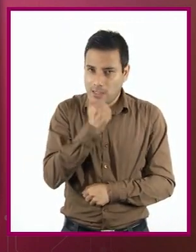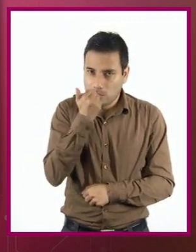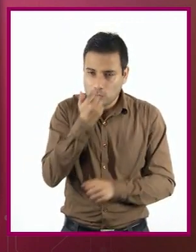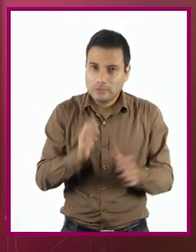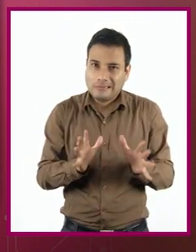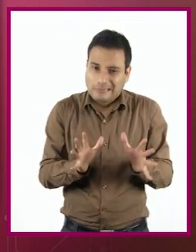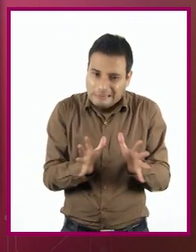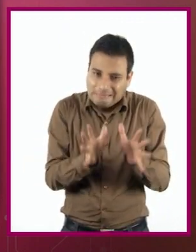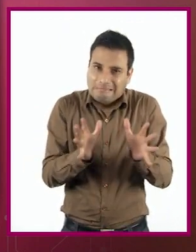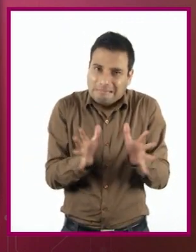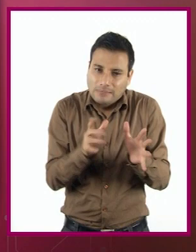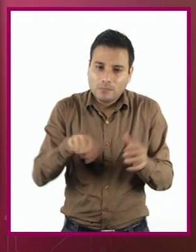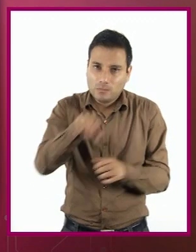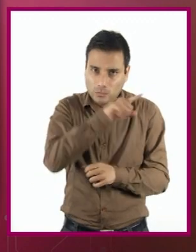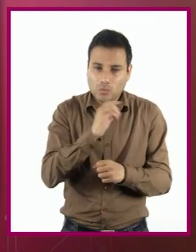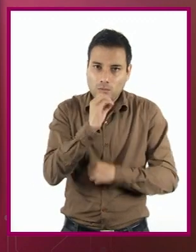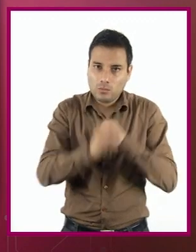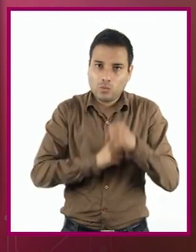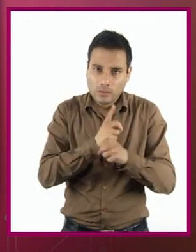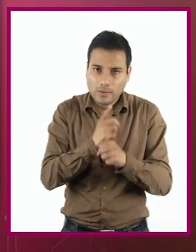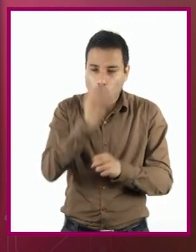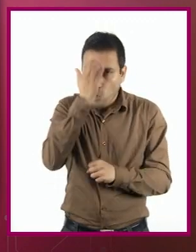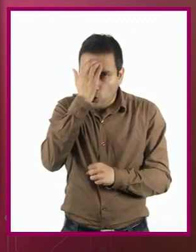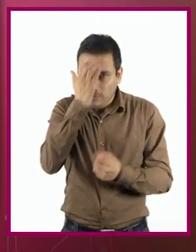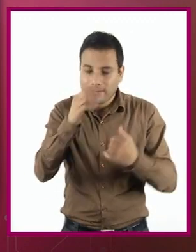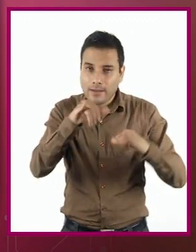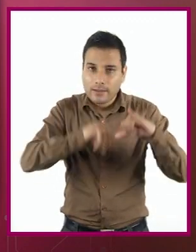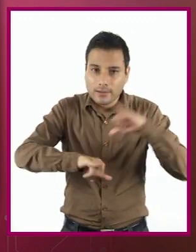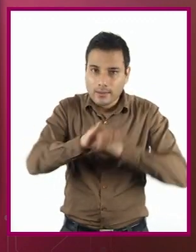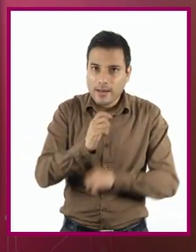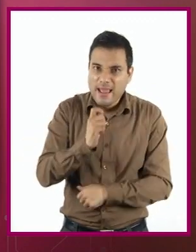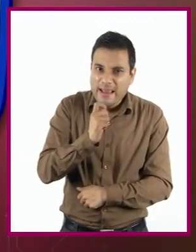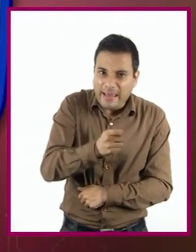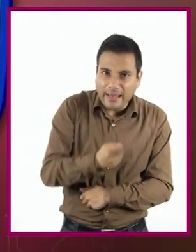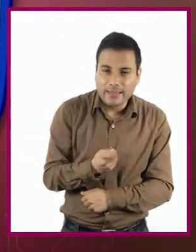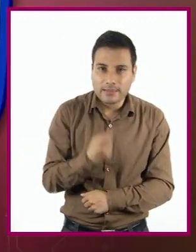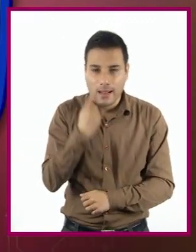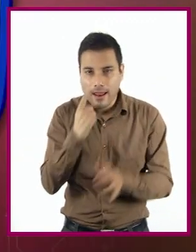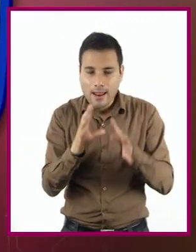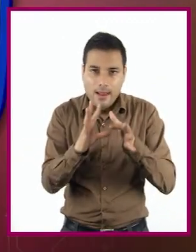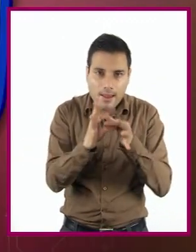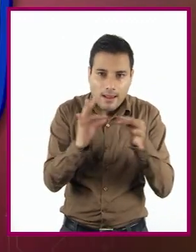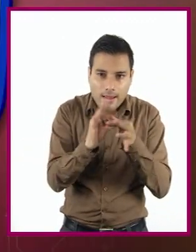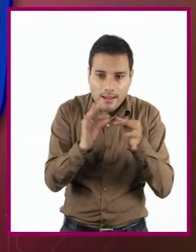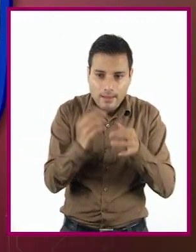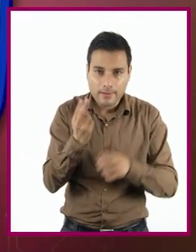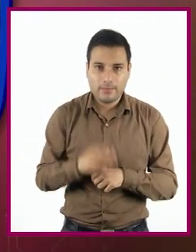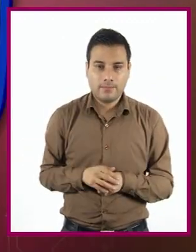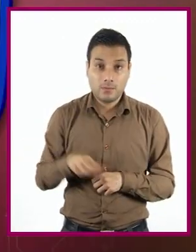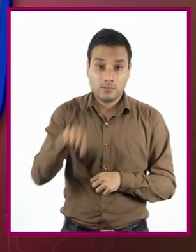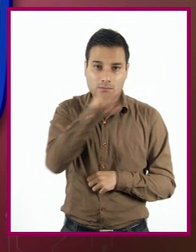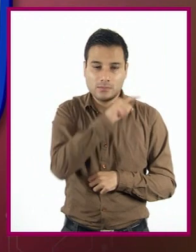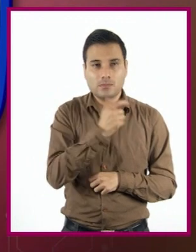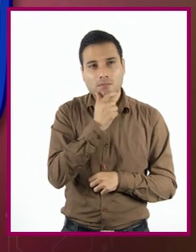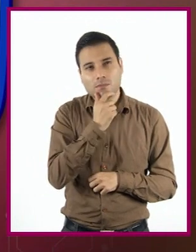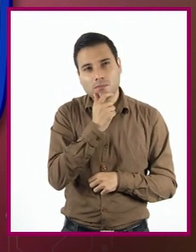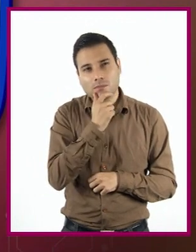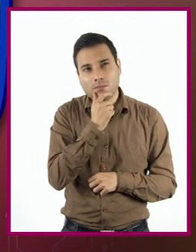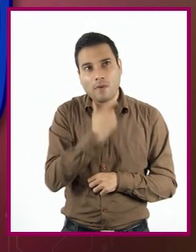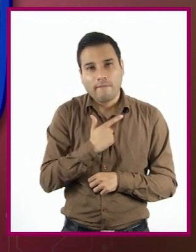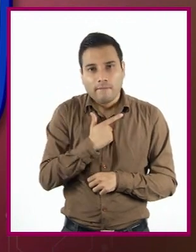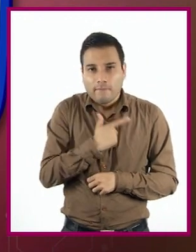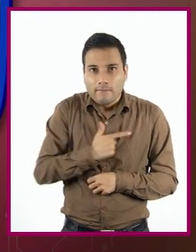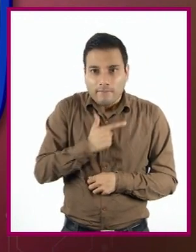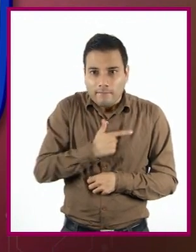la oportunidad pues de que se metan a la alberca, que sepan qué es hacer ciencia y tecnología, para que sepan si les gusta o no y si